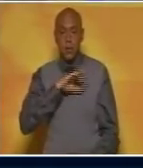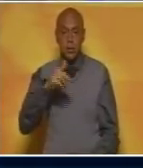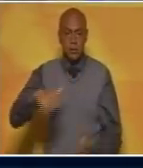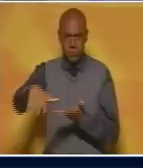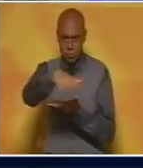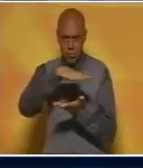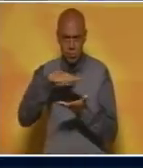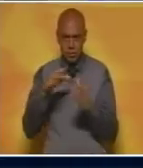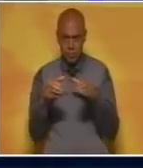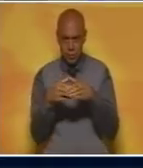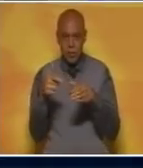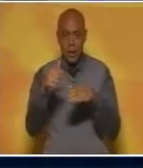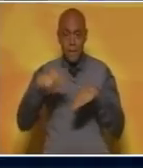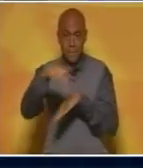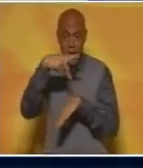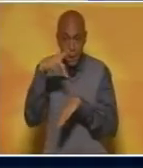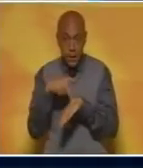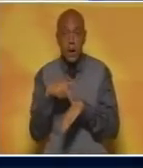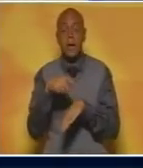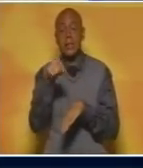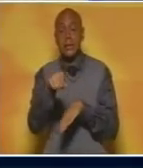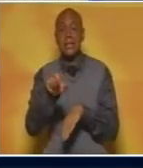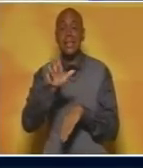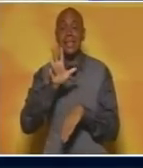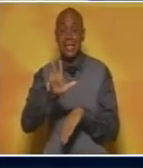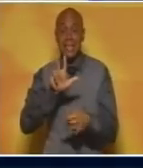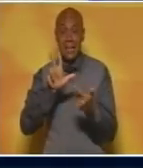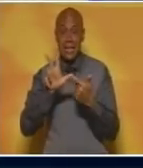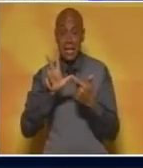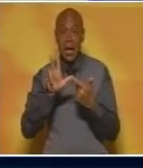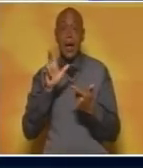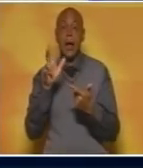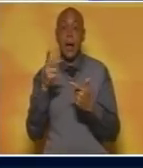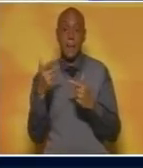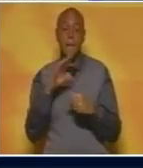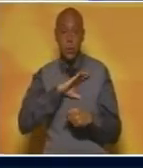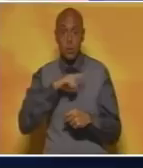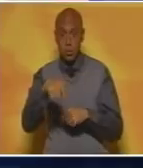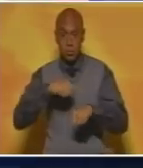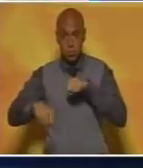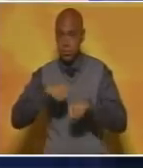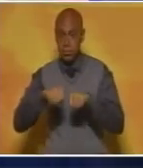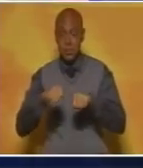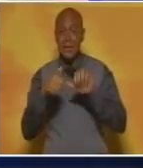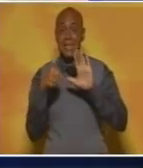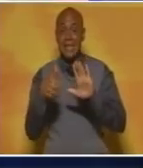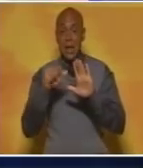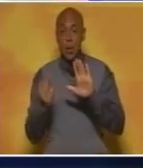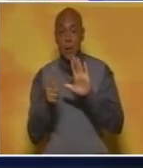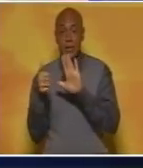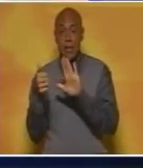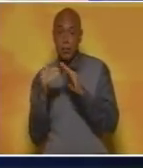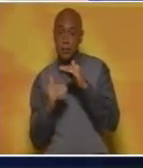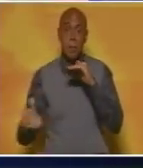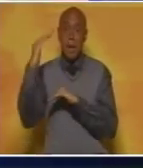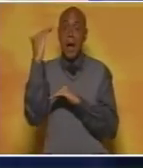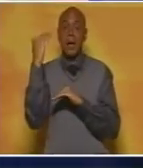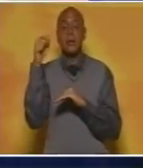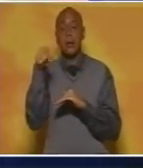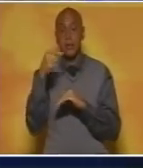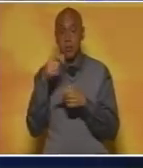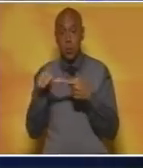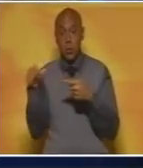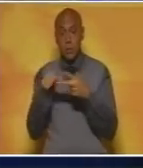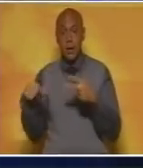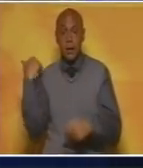Maquilala. Este es el tercer terremoto por encima de magnitud 6 que se produce en la zona en las últimas 2